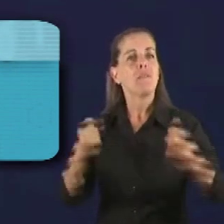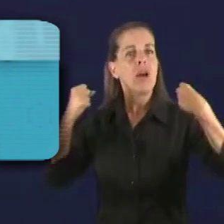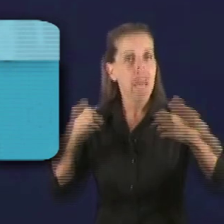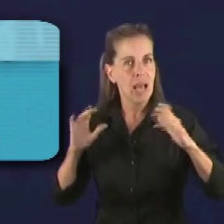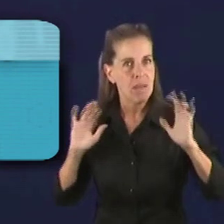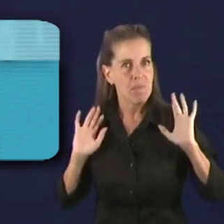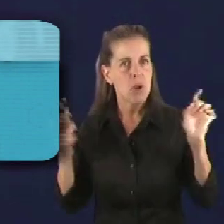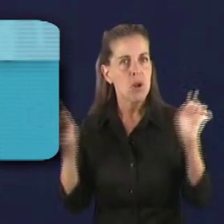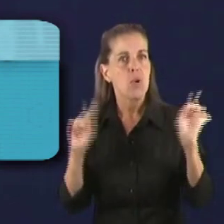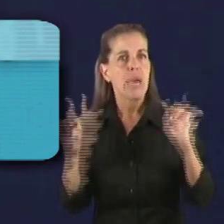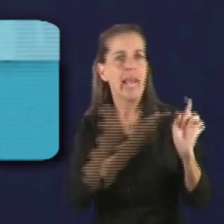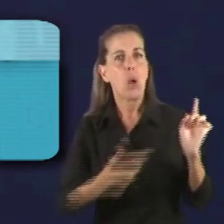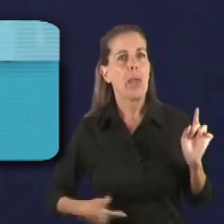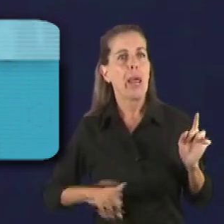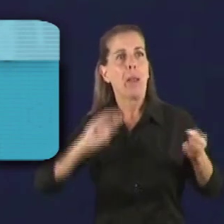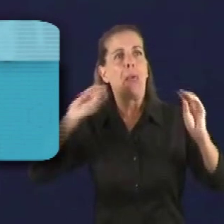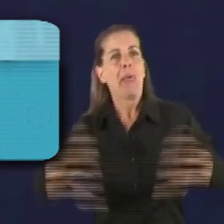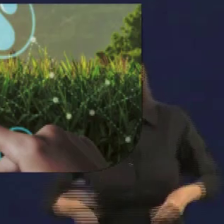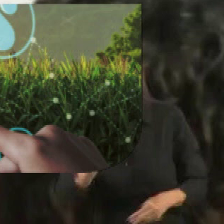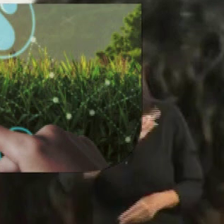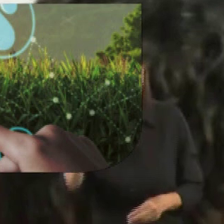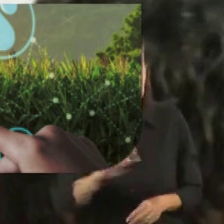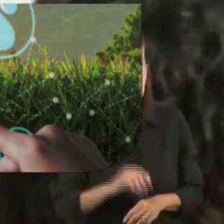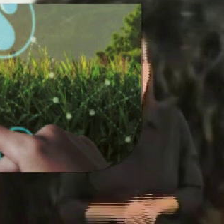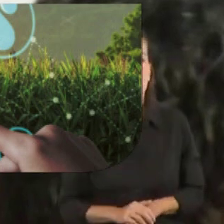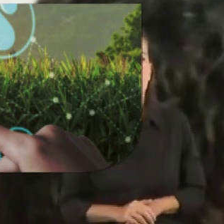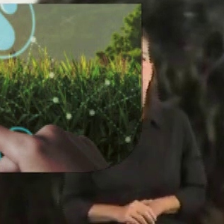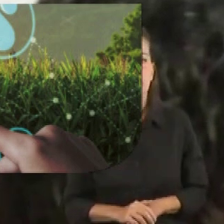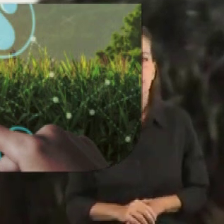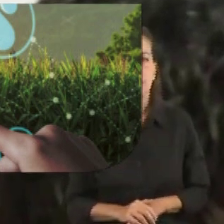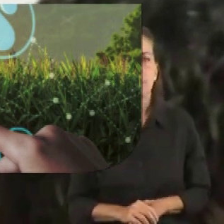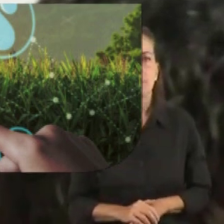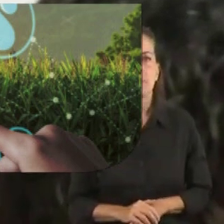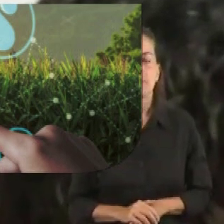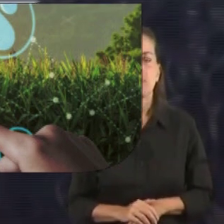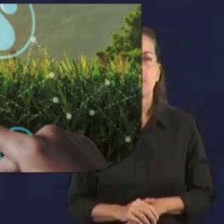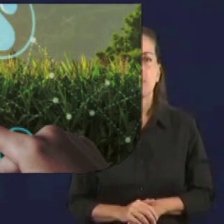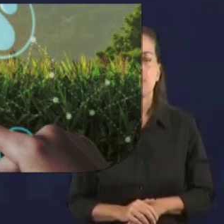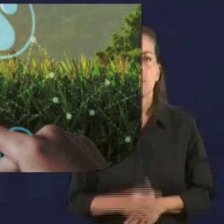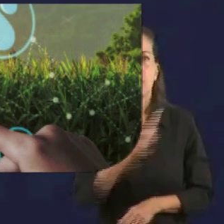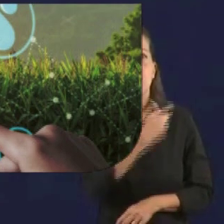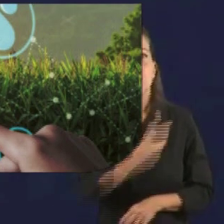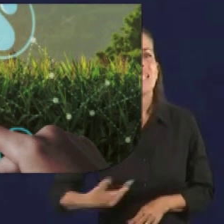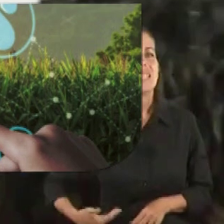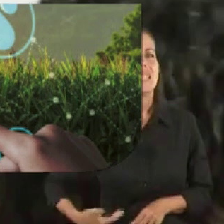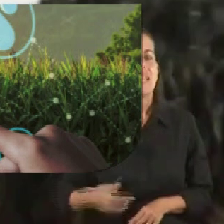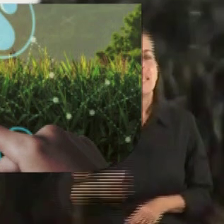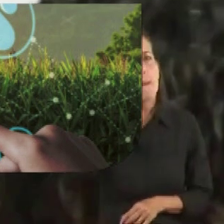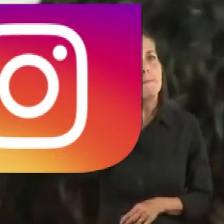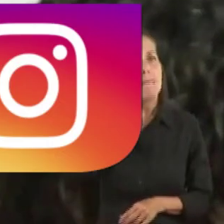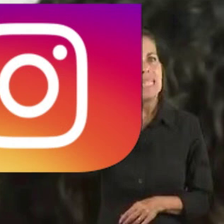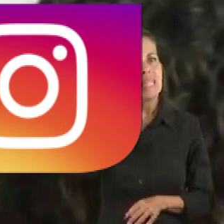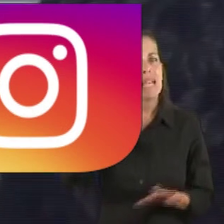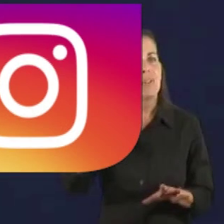habernos perjudicado. A partir de ahora, mira, hablando del presidente, hablo del PRO, que el PRO se